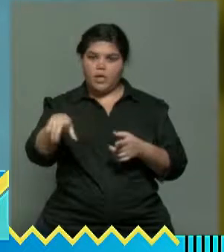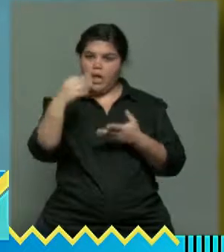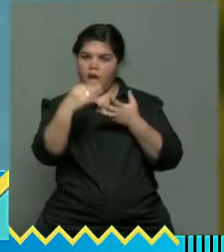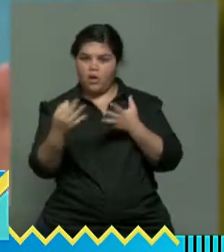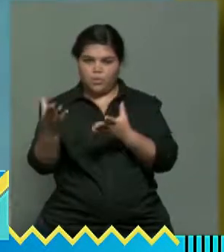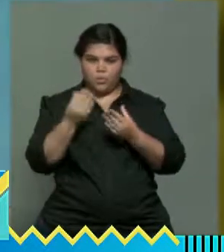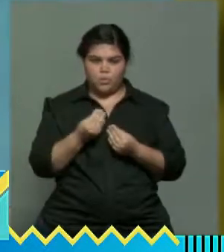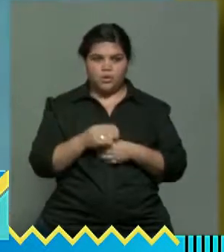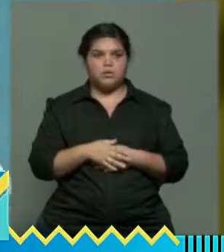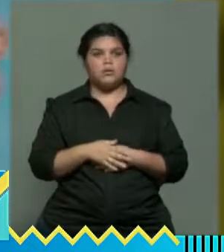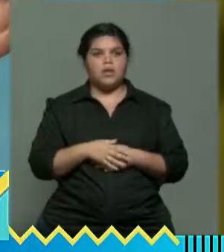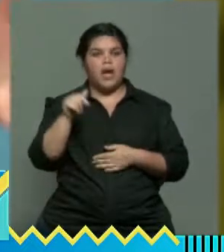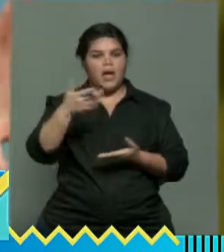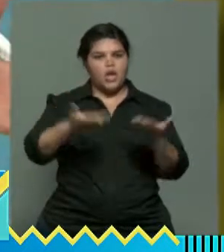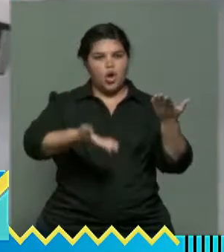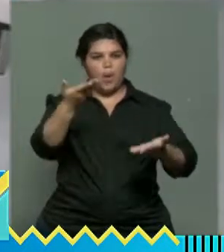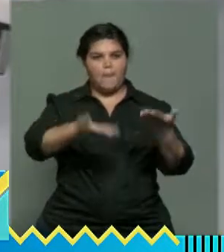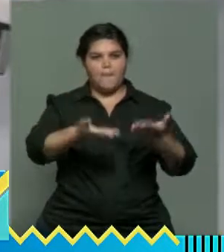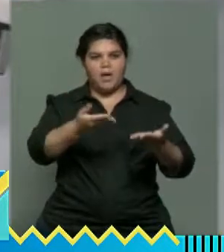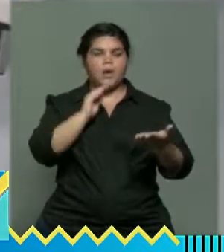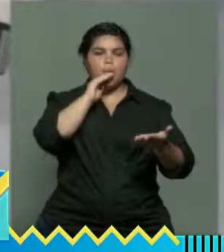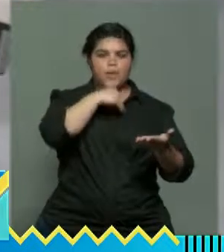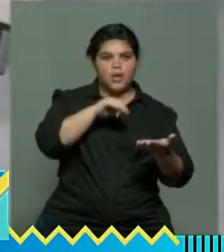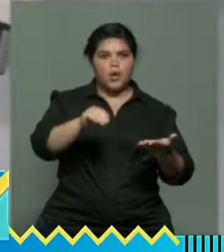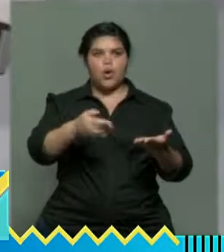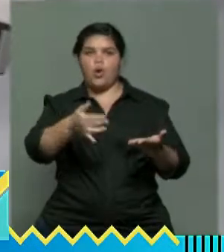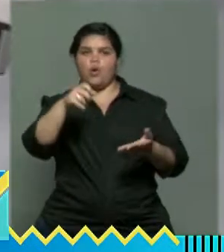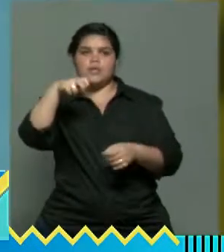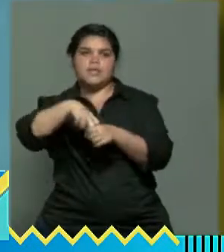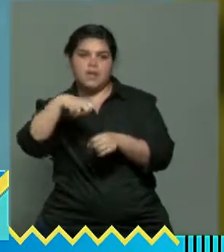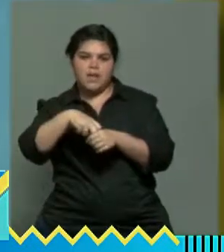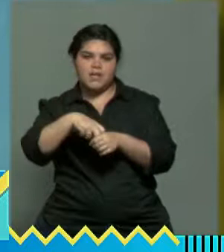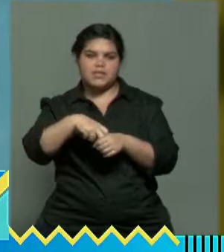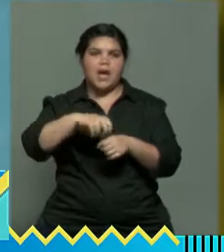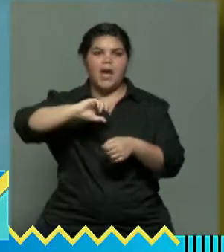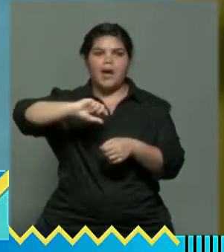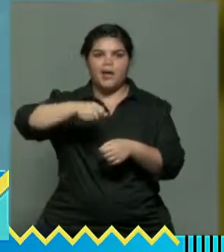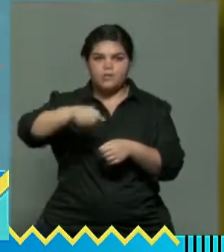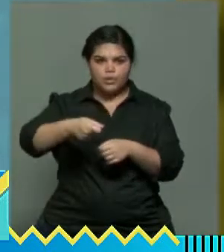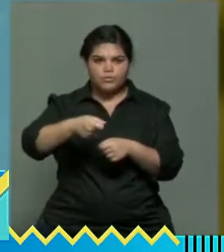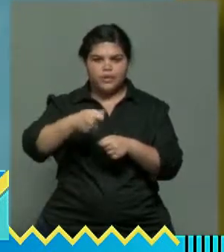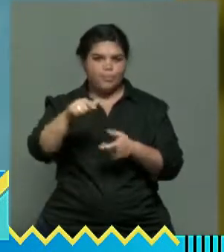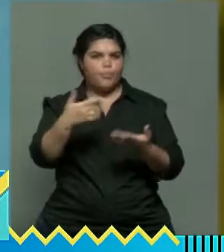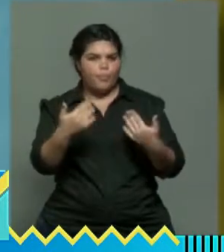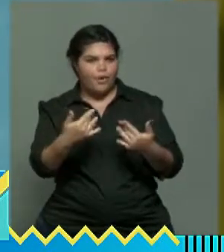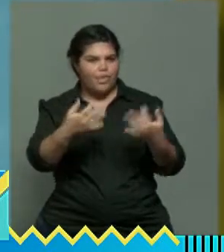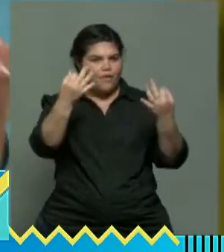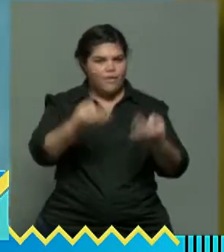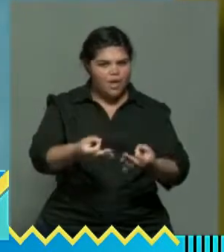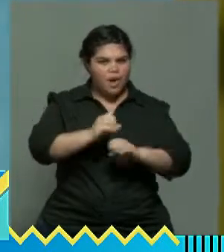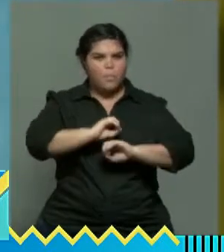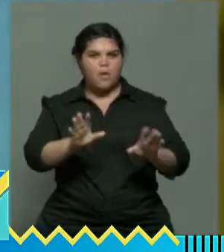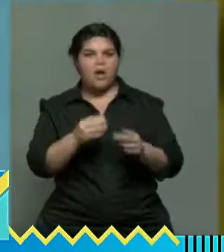lo tanto, se emparenta el vino con bebidas gaseosas, con cerveza. ¿Se puede dar esa discusión? ¿No? ¿Cuál es el